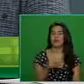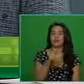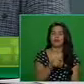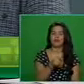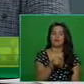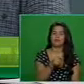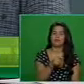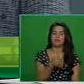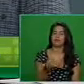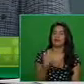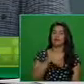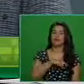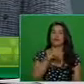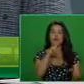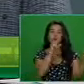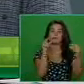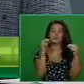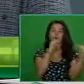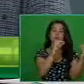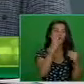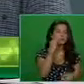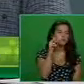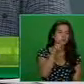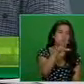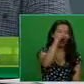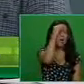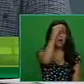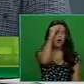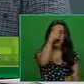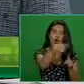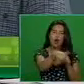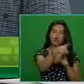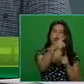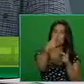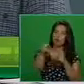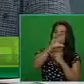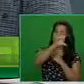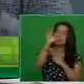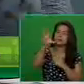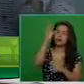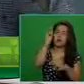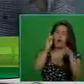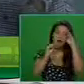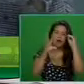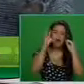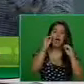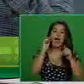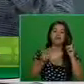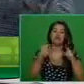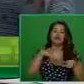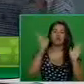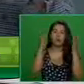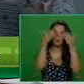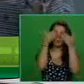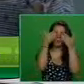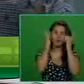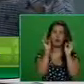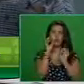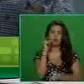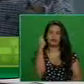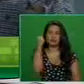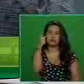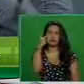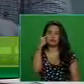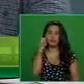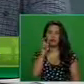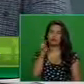Cuando nosotros dialogamos, conocemos esa experiencia, nos podemos quitar esas gringolas o esos prejuicios que tenemos hacia